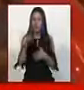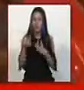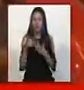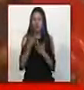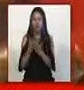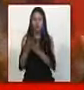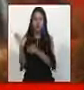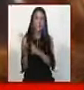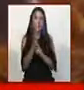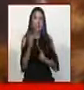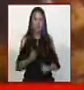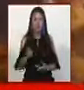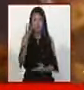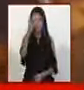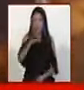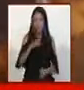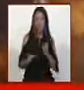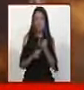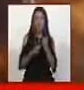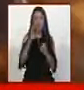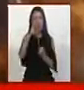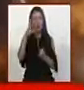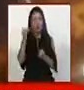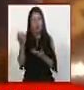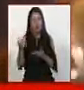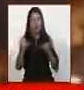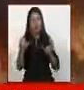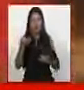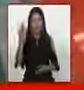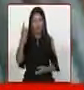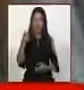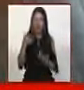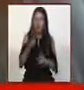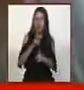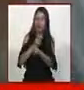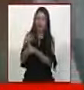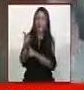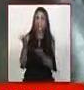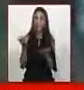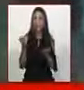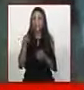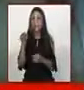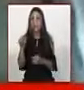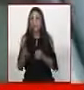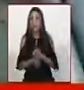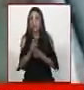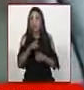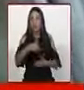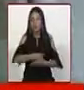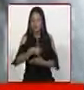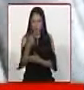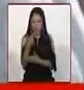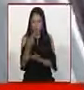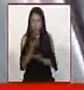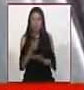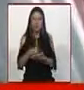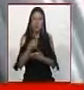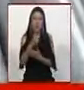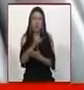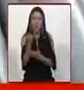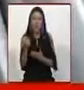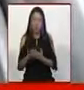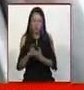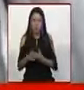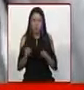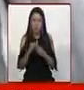jueza. Recordemos que Yacir Molina, líder de la resistencia juvenil Cochala, es procesado por los delitos de uso de armas no convencionales,